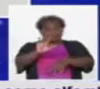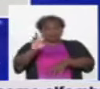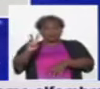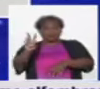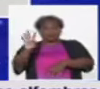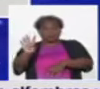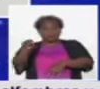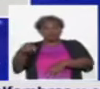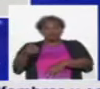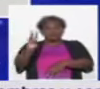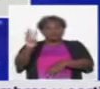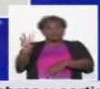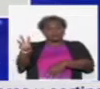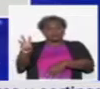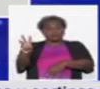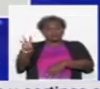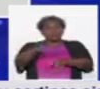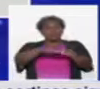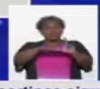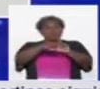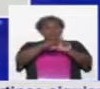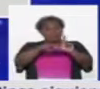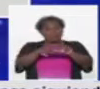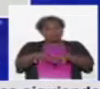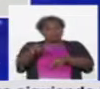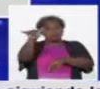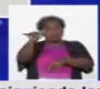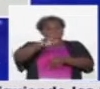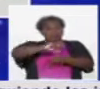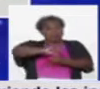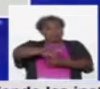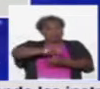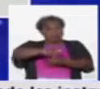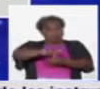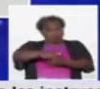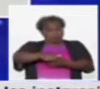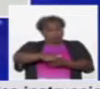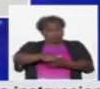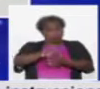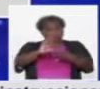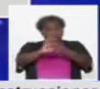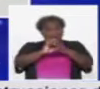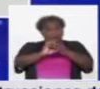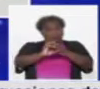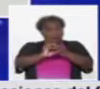524,3. Regla, Boyeros, Arroyo Naranjo, Guanabacoa,